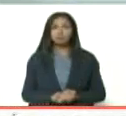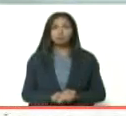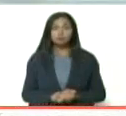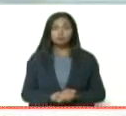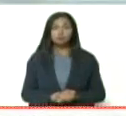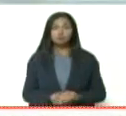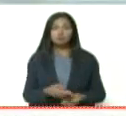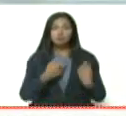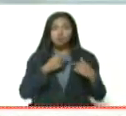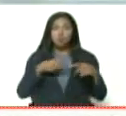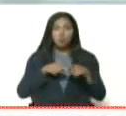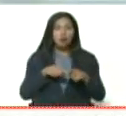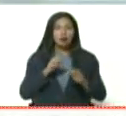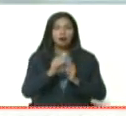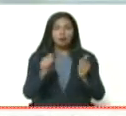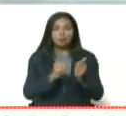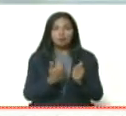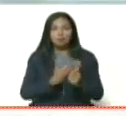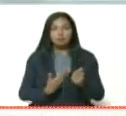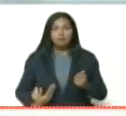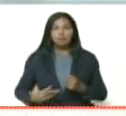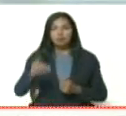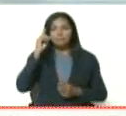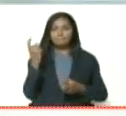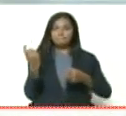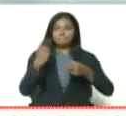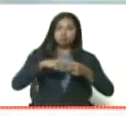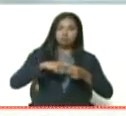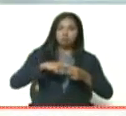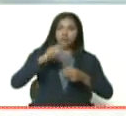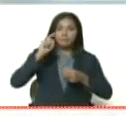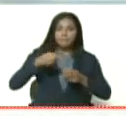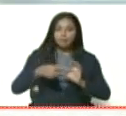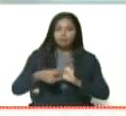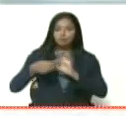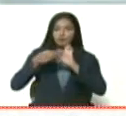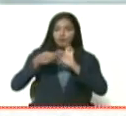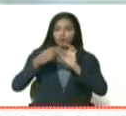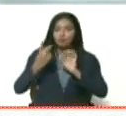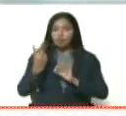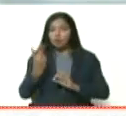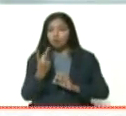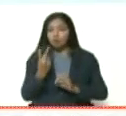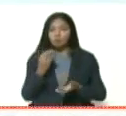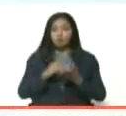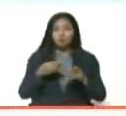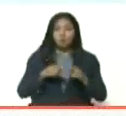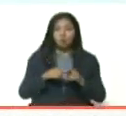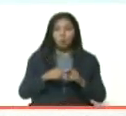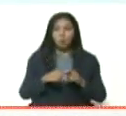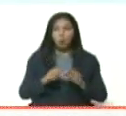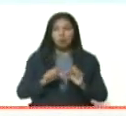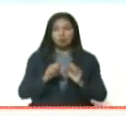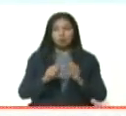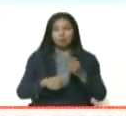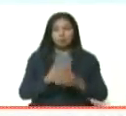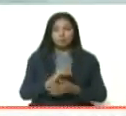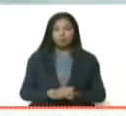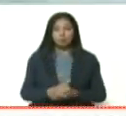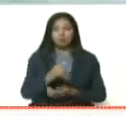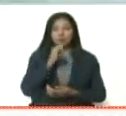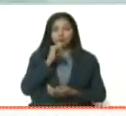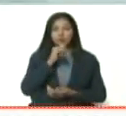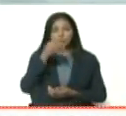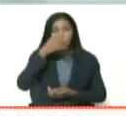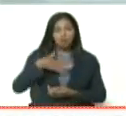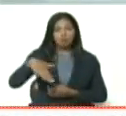subordinado plenamente a la vicepresidenta Delcy Rodríguez, para que establezca de manera permanente, con información al